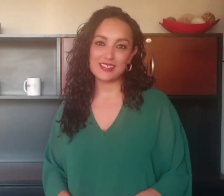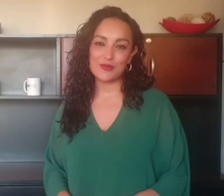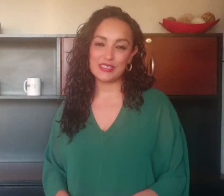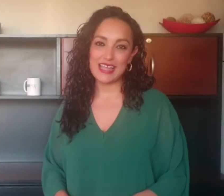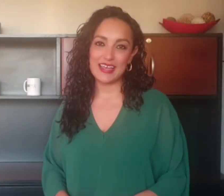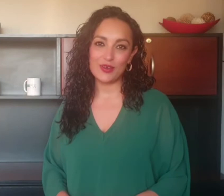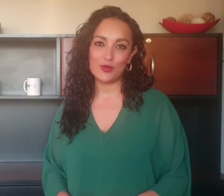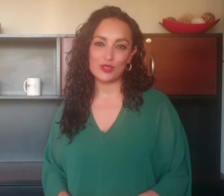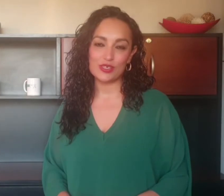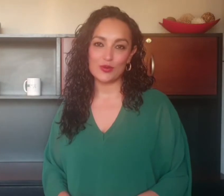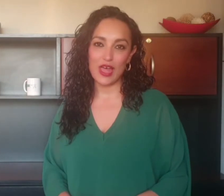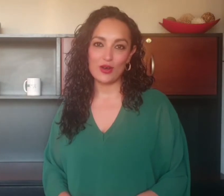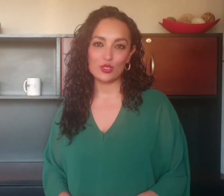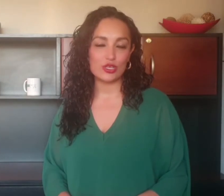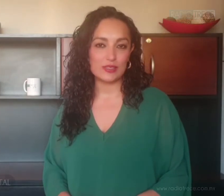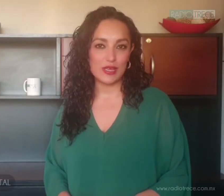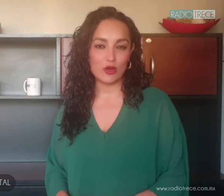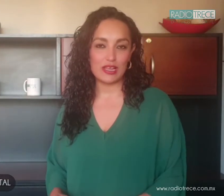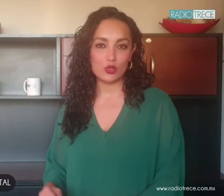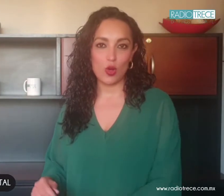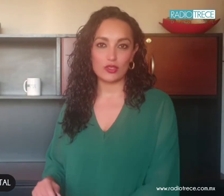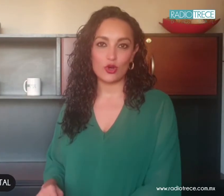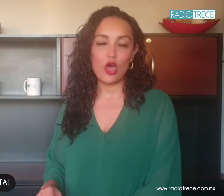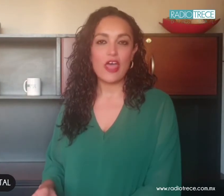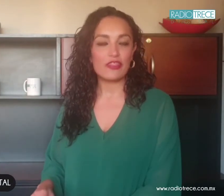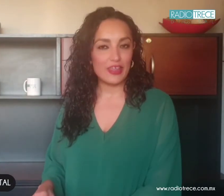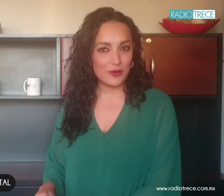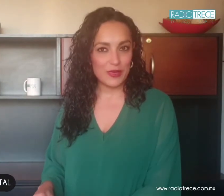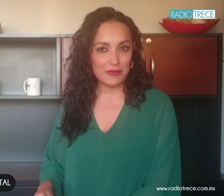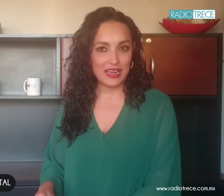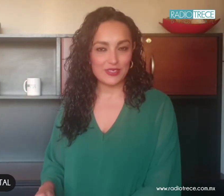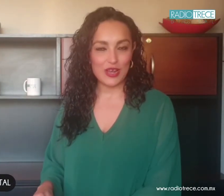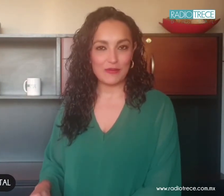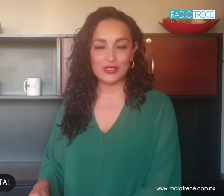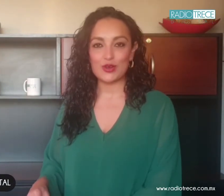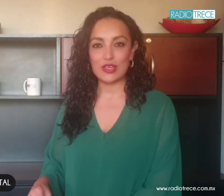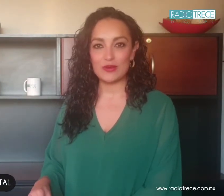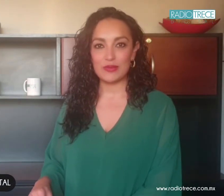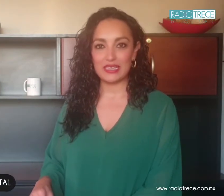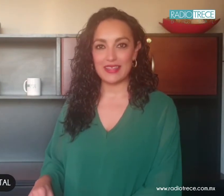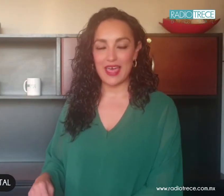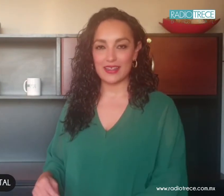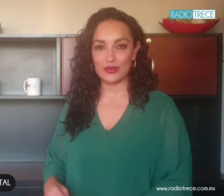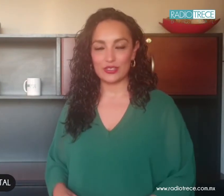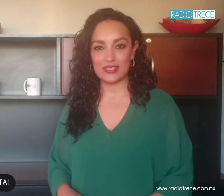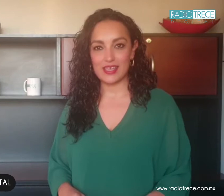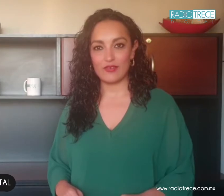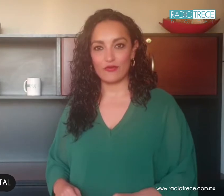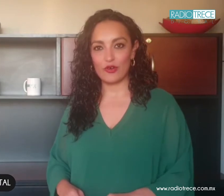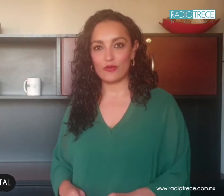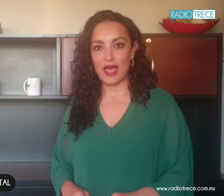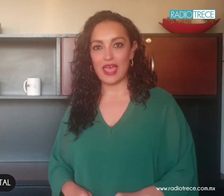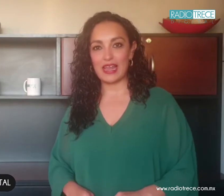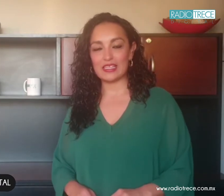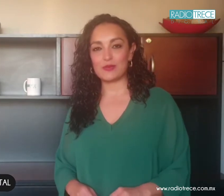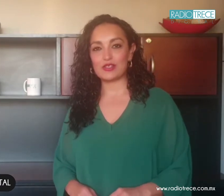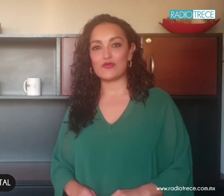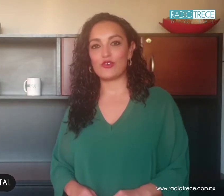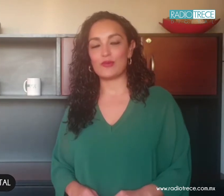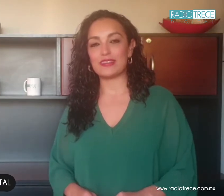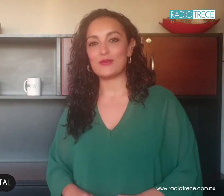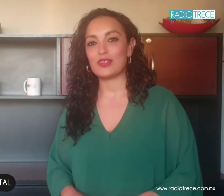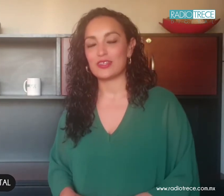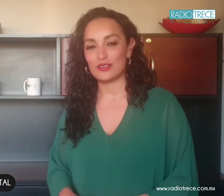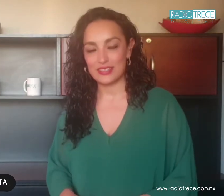Muy buenos días, ¿cómo están? Qué gusto saludarlos. Hoy es miércoles 4 de noviembre y les doy la más cordial bienvenida a Radio 13 Informa, el